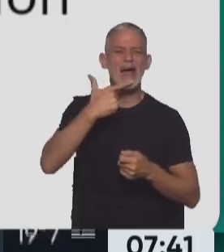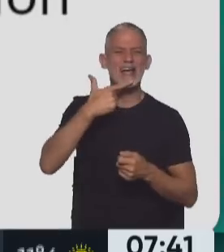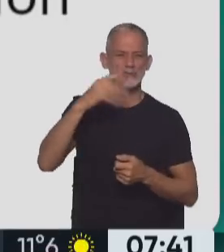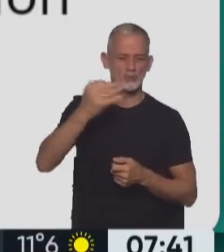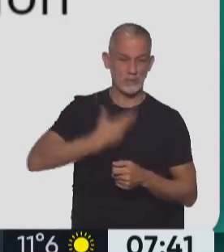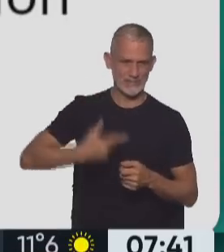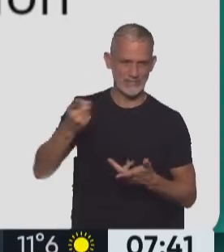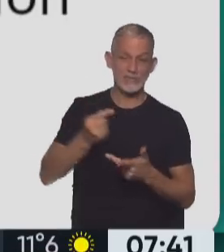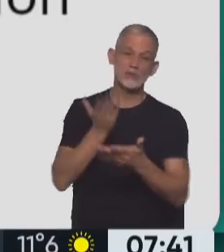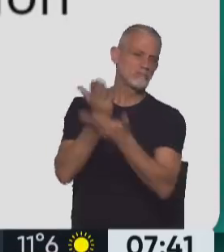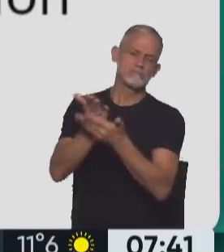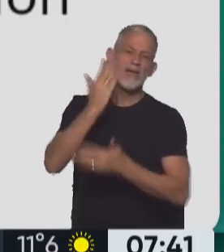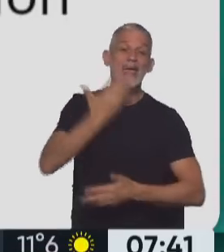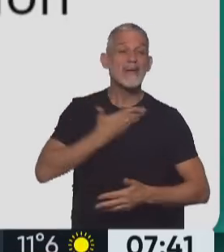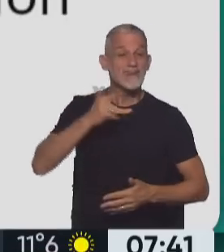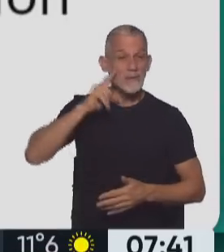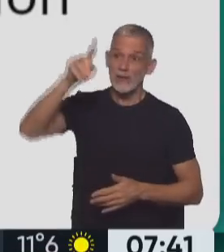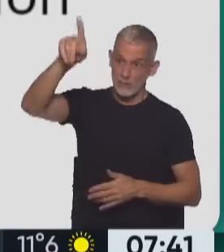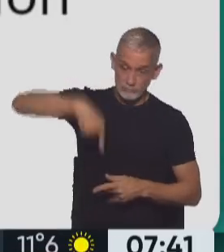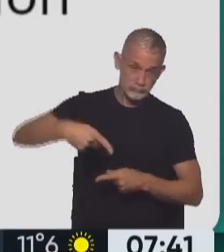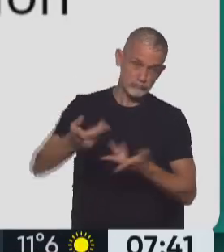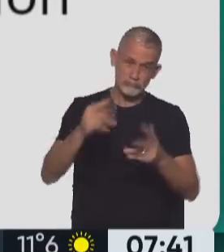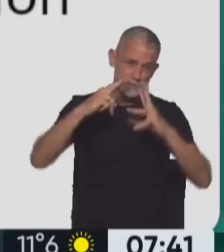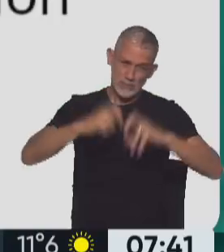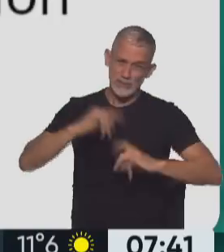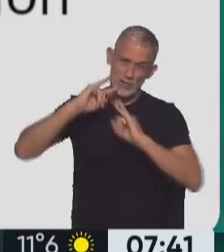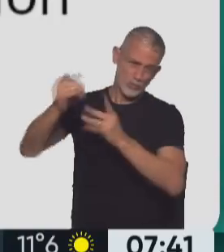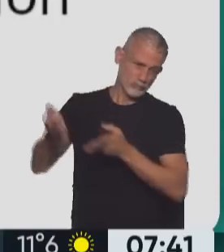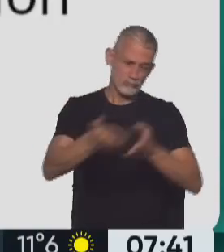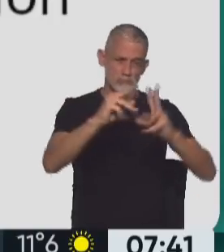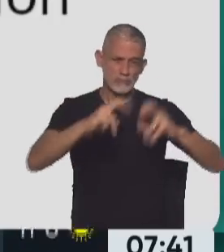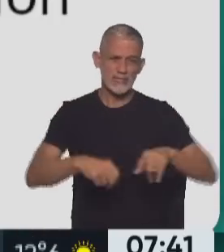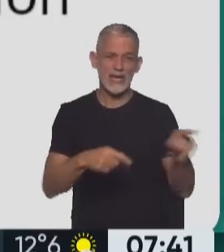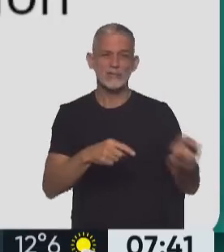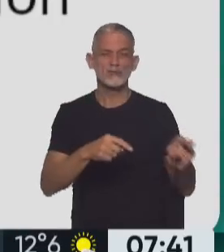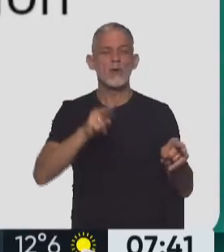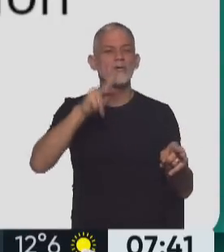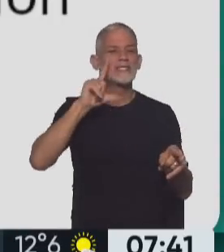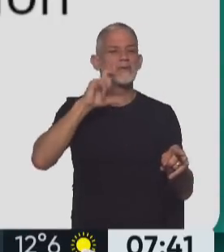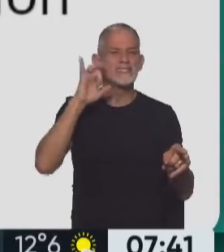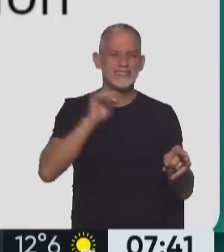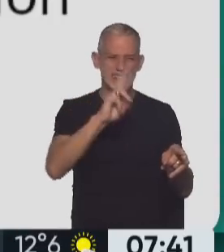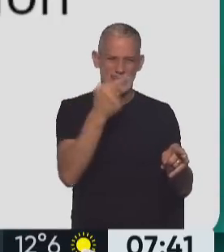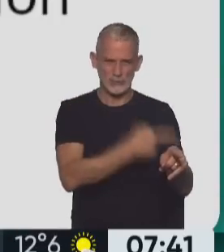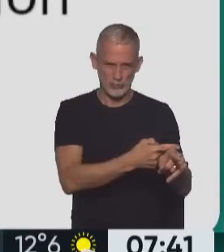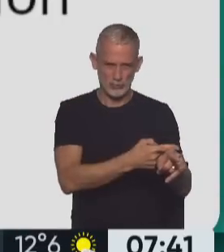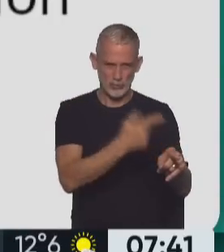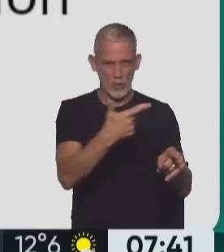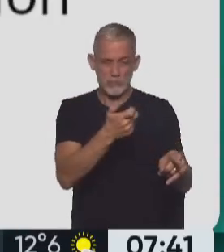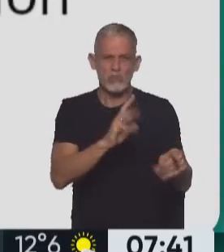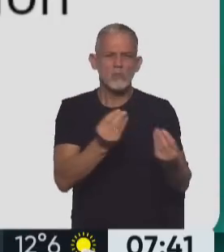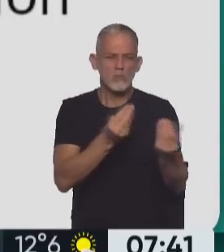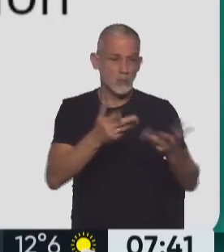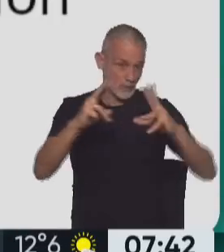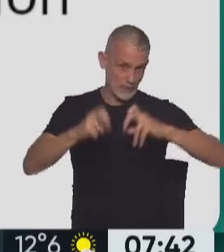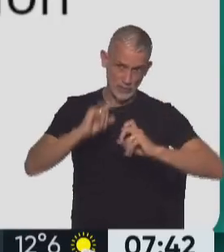Es solicitado al FBI para la investigación del asesinato del candidato presidencial Fernando Villavicencio